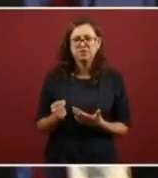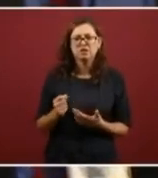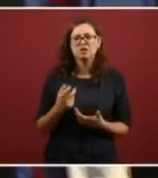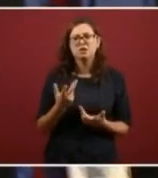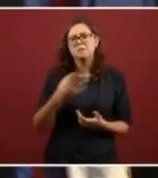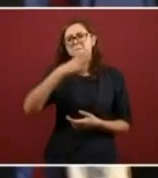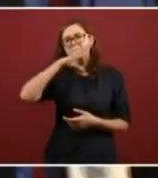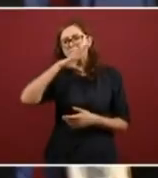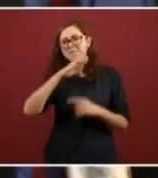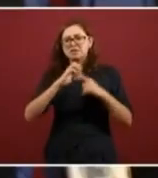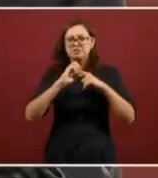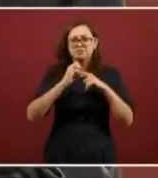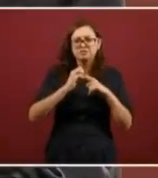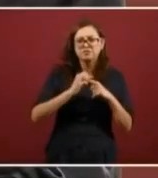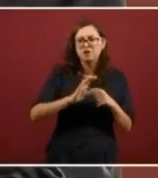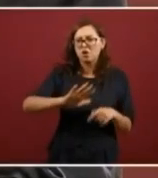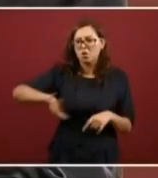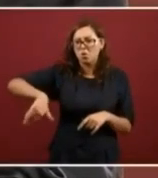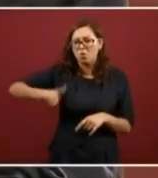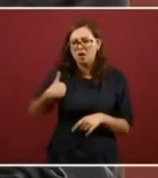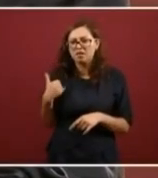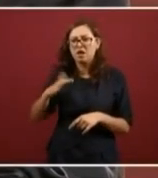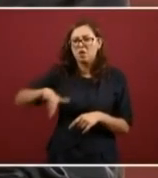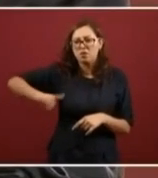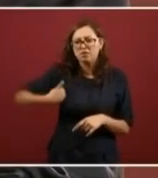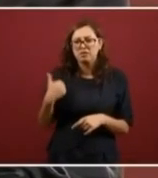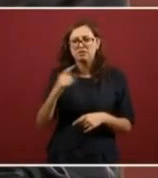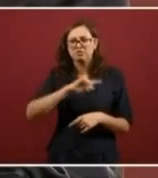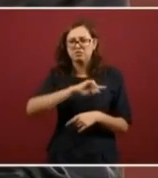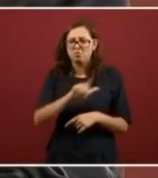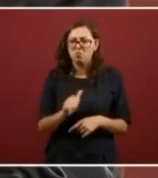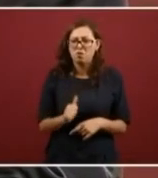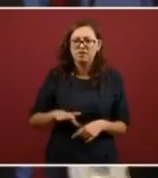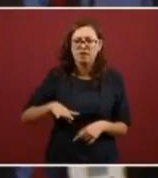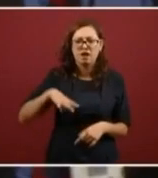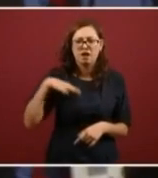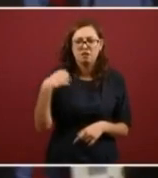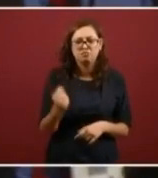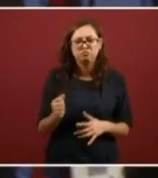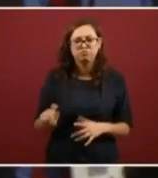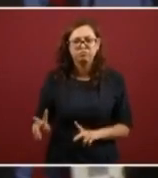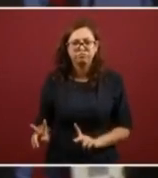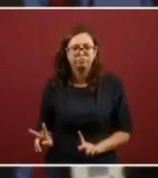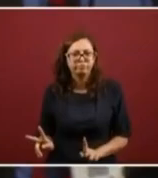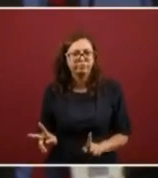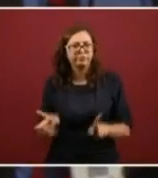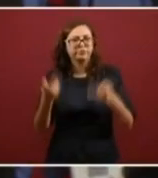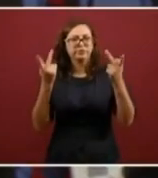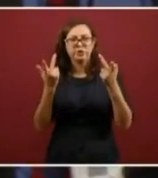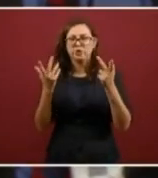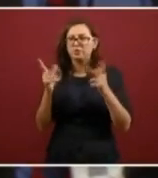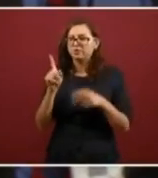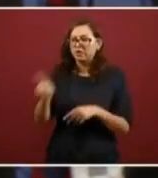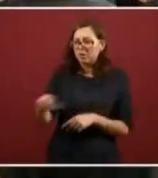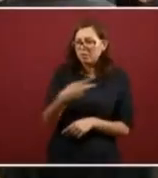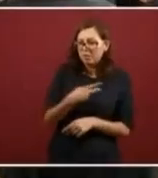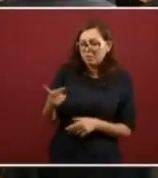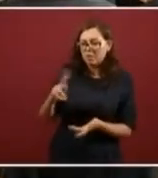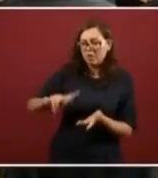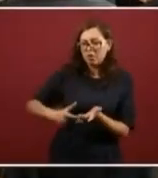toneladas de maíz, frijol y así elevar el precio, y al final pues el más pobre pues quedaba en la ruina nuevamente.